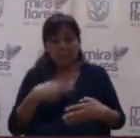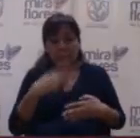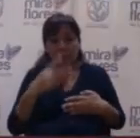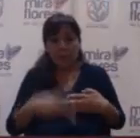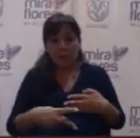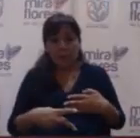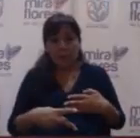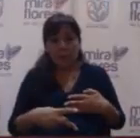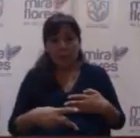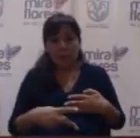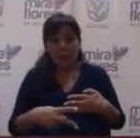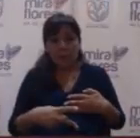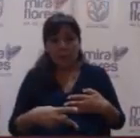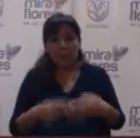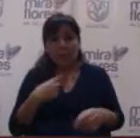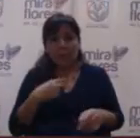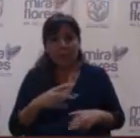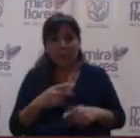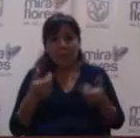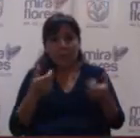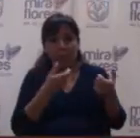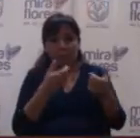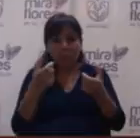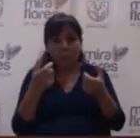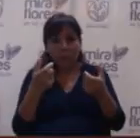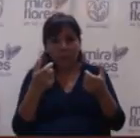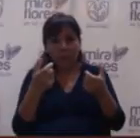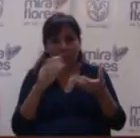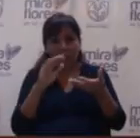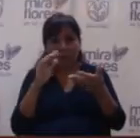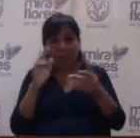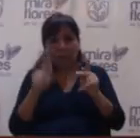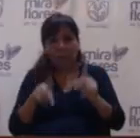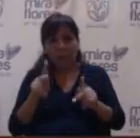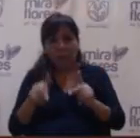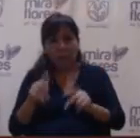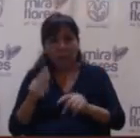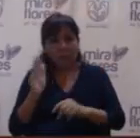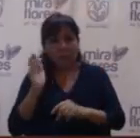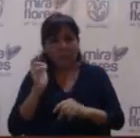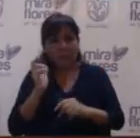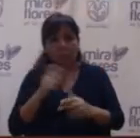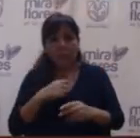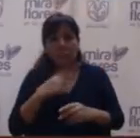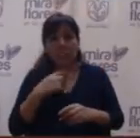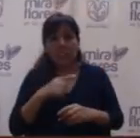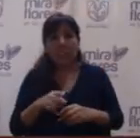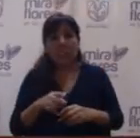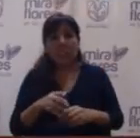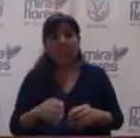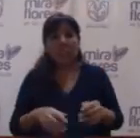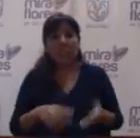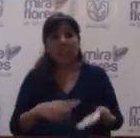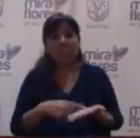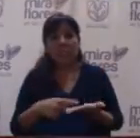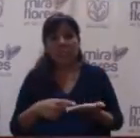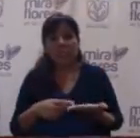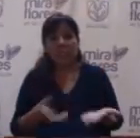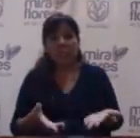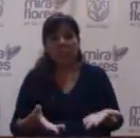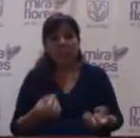Estratégico Distrital de Seguridad Ciudadana y Convivencia Social 2016. Al debate. Esto viene